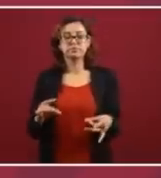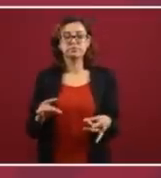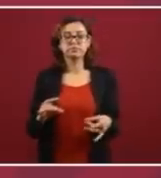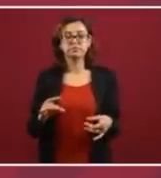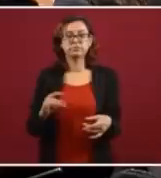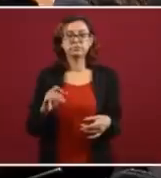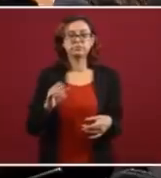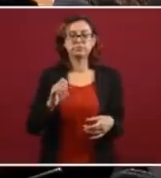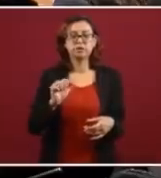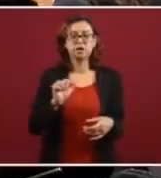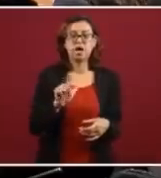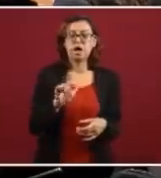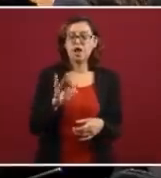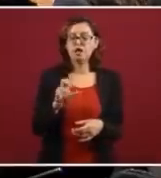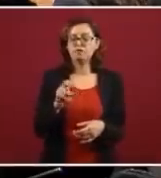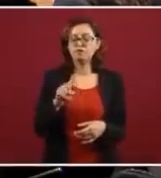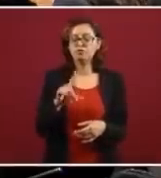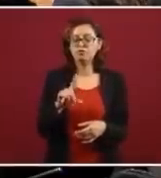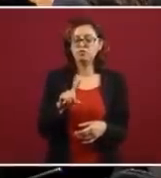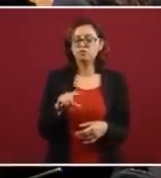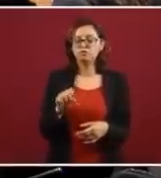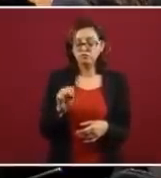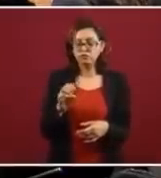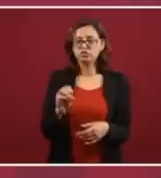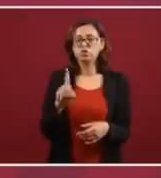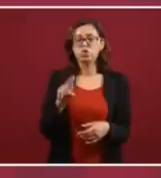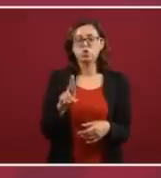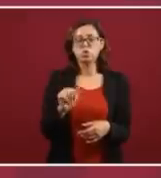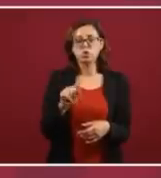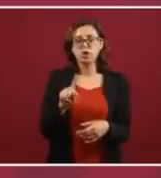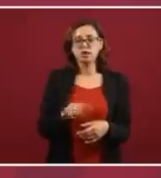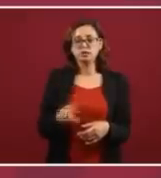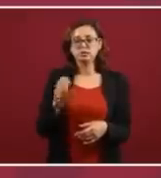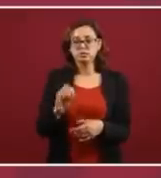Alfonso Durazo, en esta materia